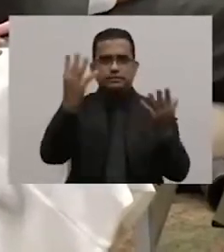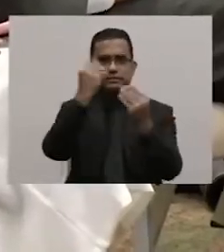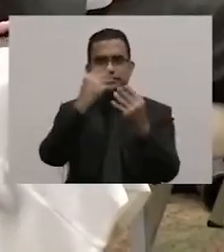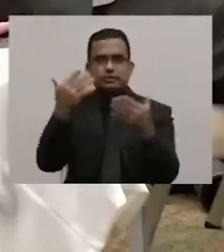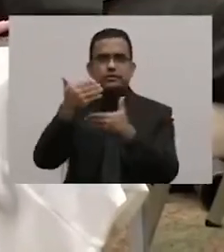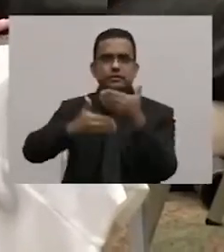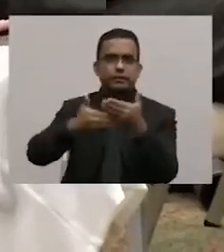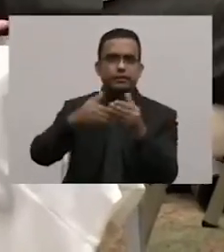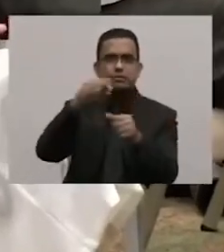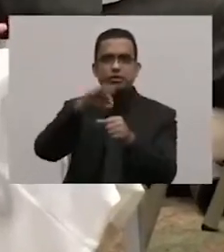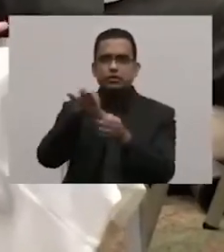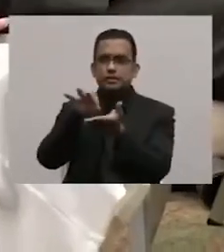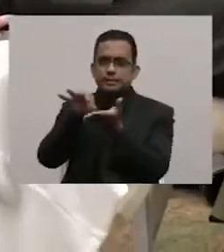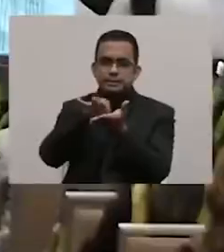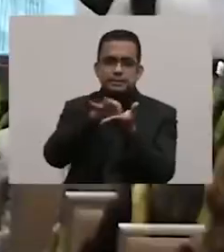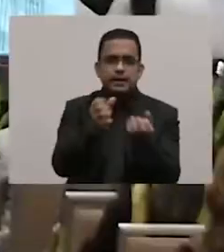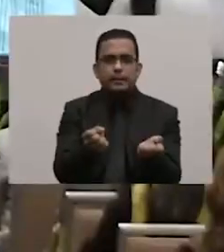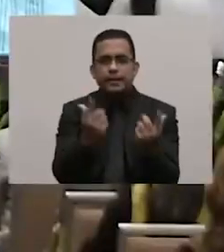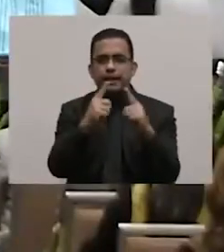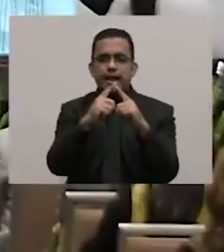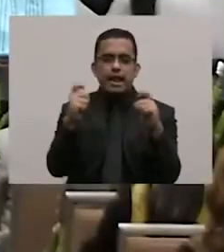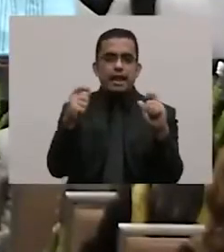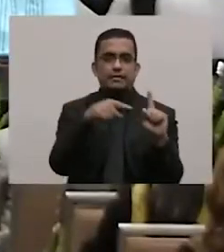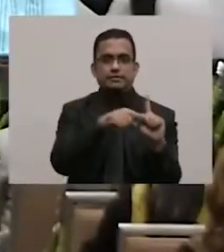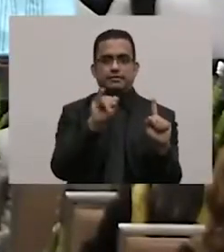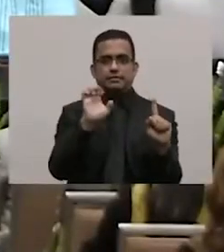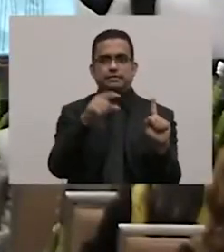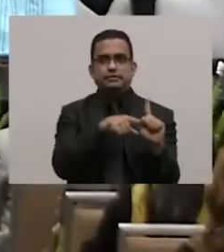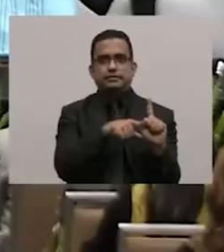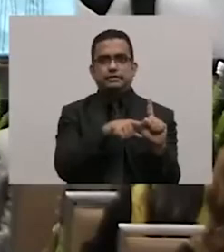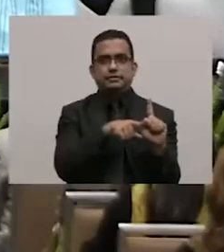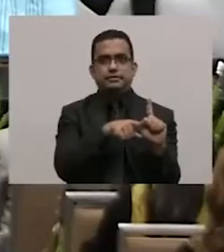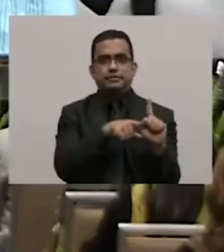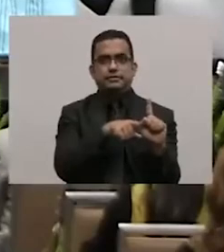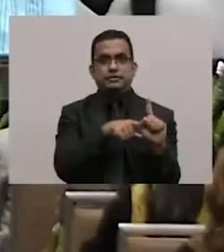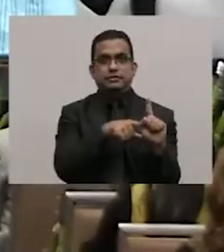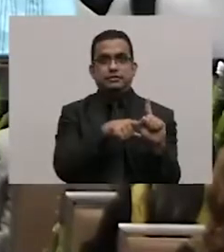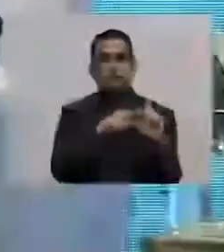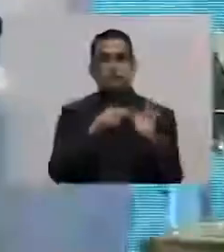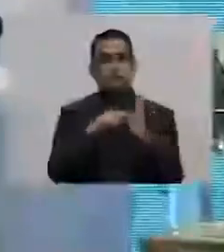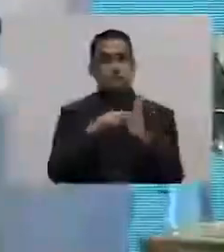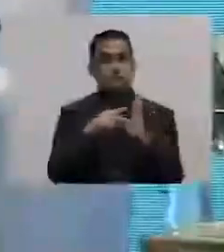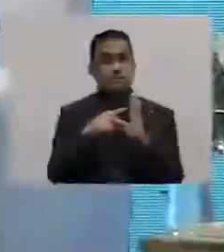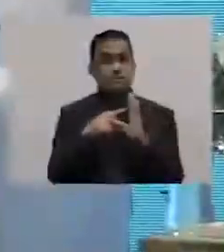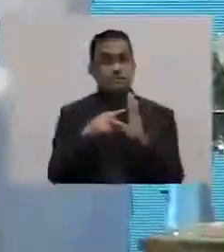Eso quiere decir que el país solo conocía la información que oficialmente emitía la Junta